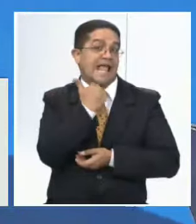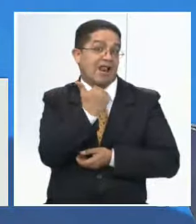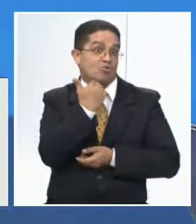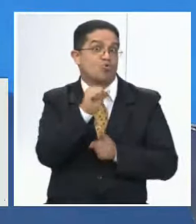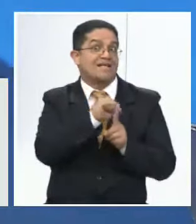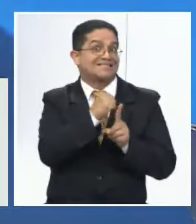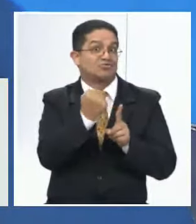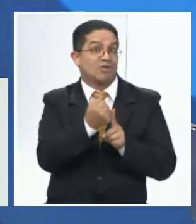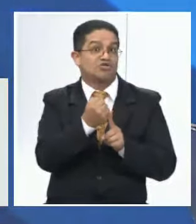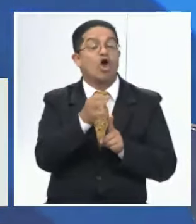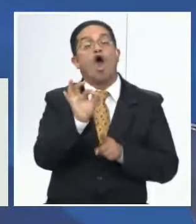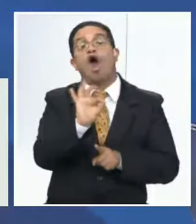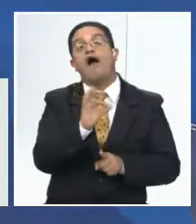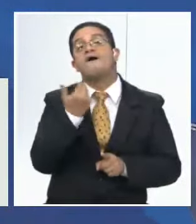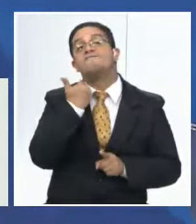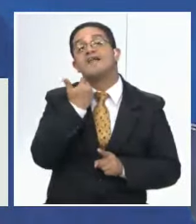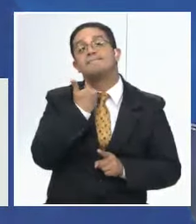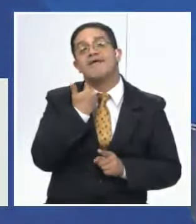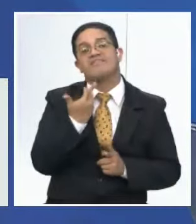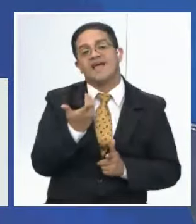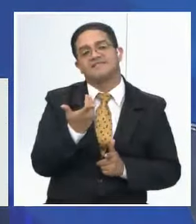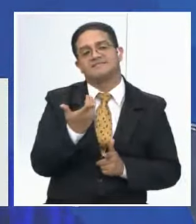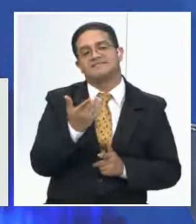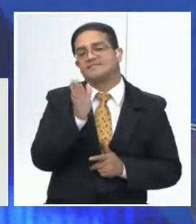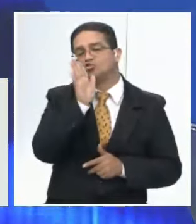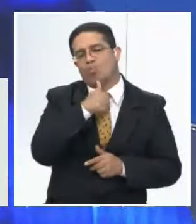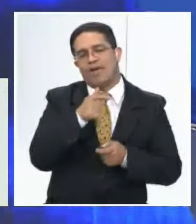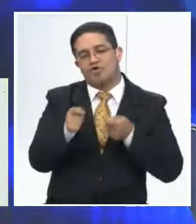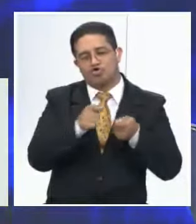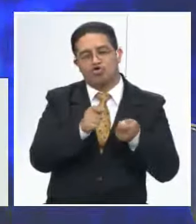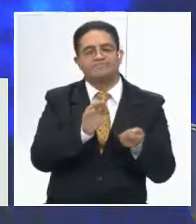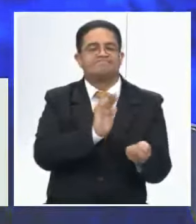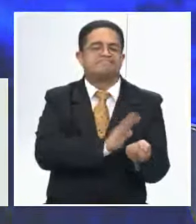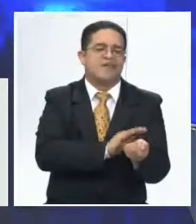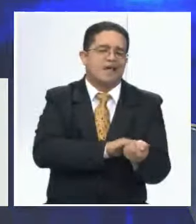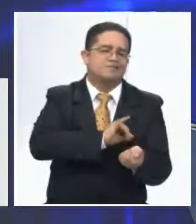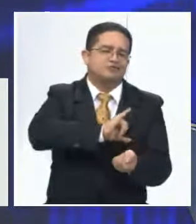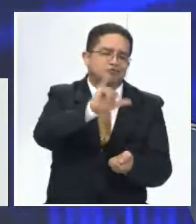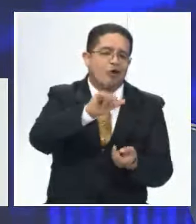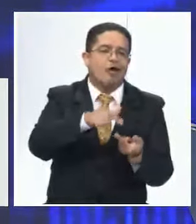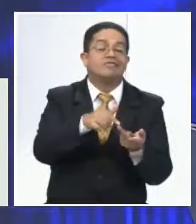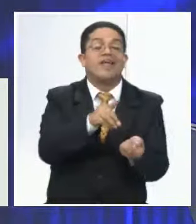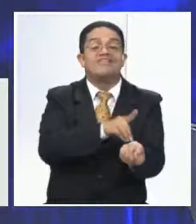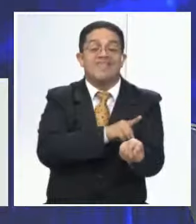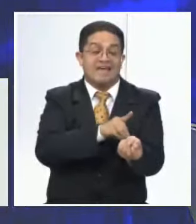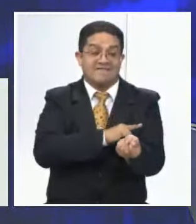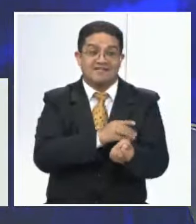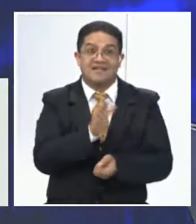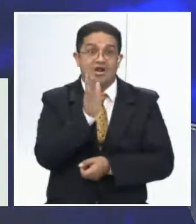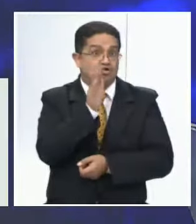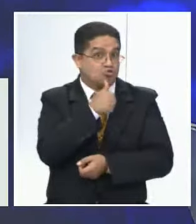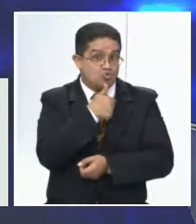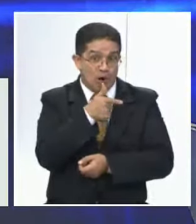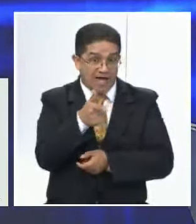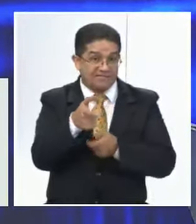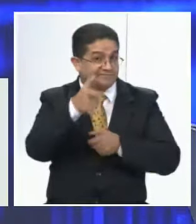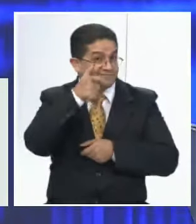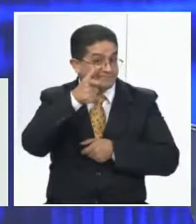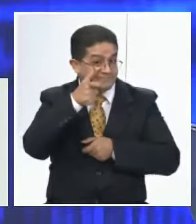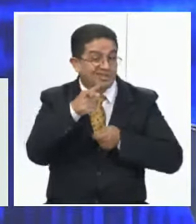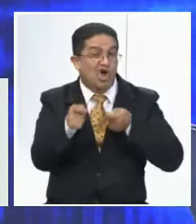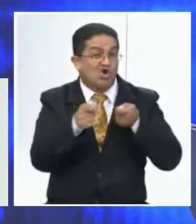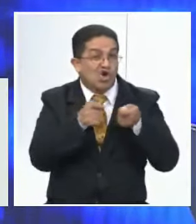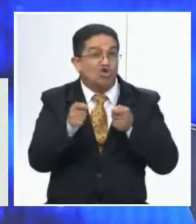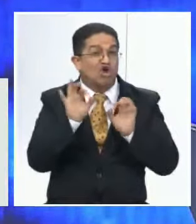alguna patología en la cual no esté controlada. Hipertensión, diabetes, si no están controladas, si no están en ningún